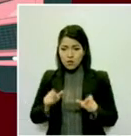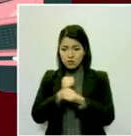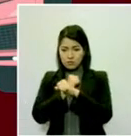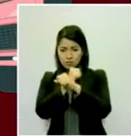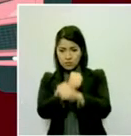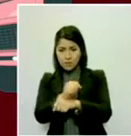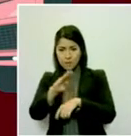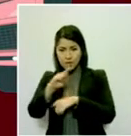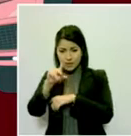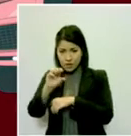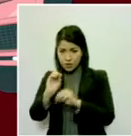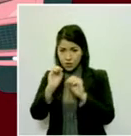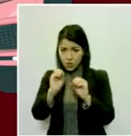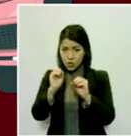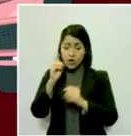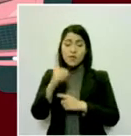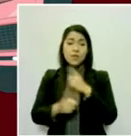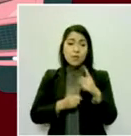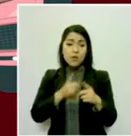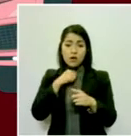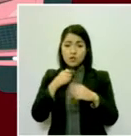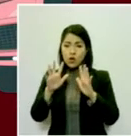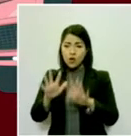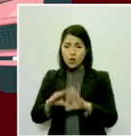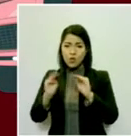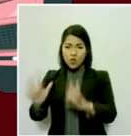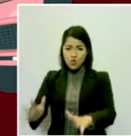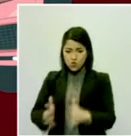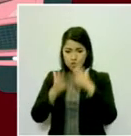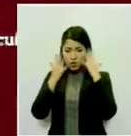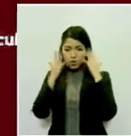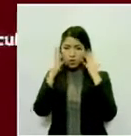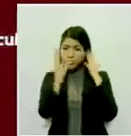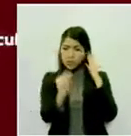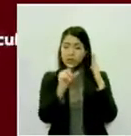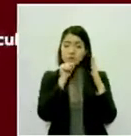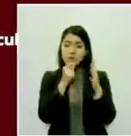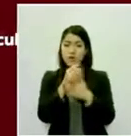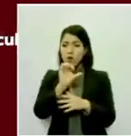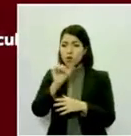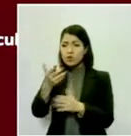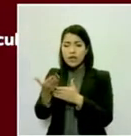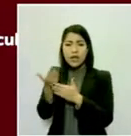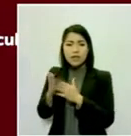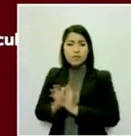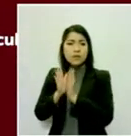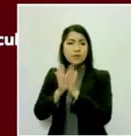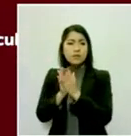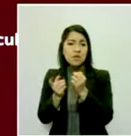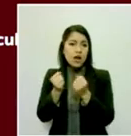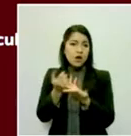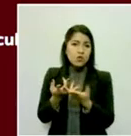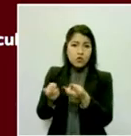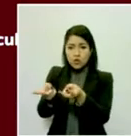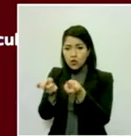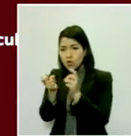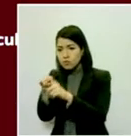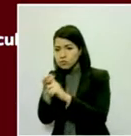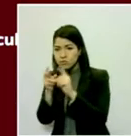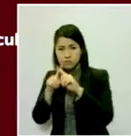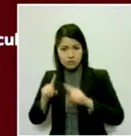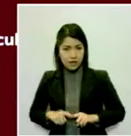aplica para autos con reporte de robo o vinculados con la comisión de algún delito. Siguiente. Bueno, el trámite